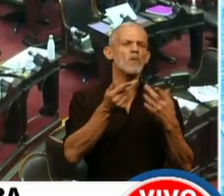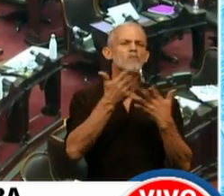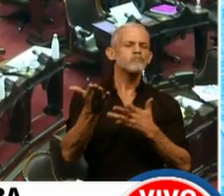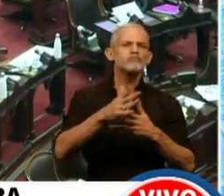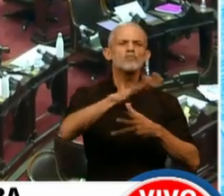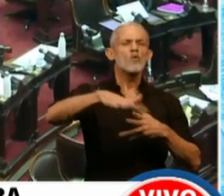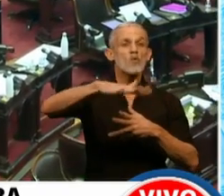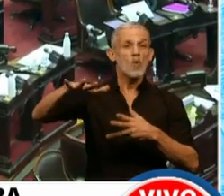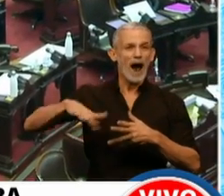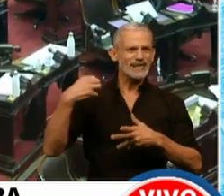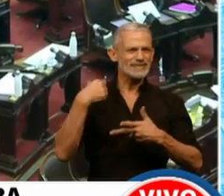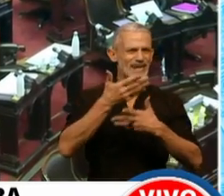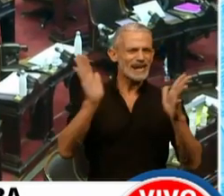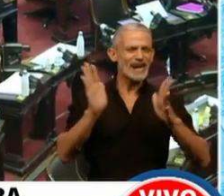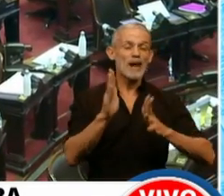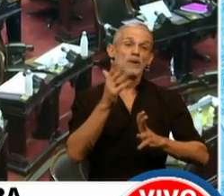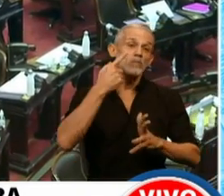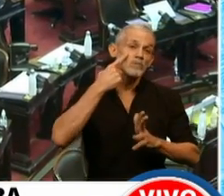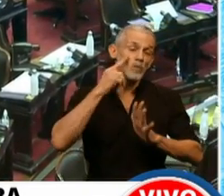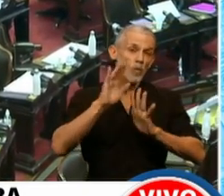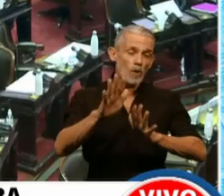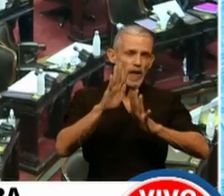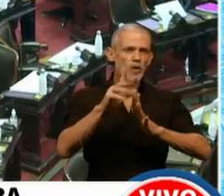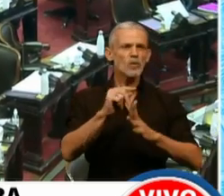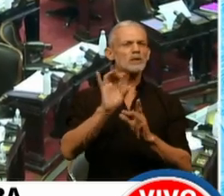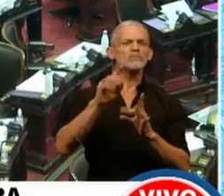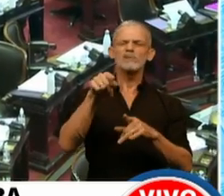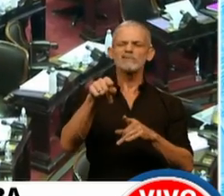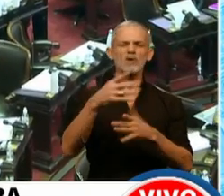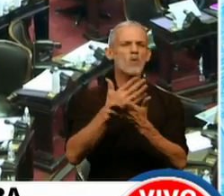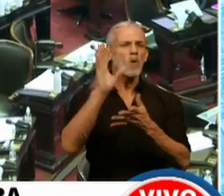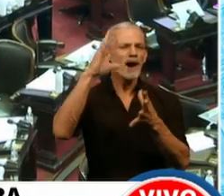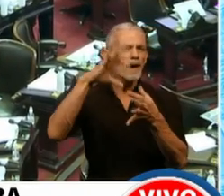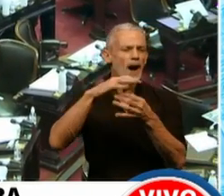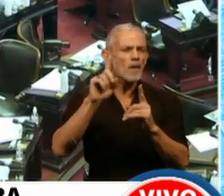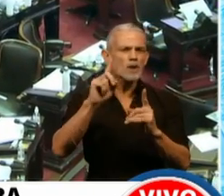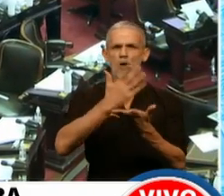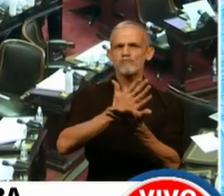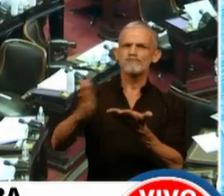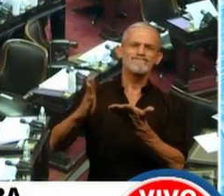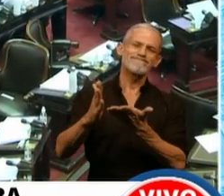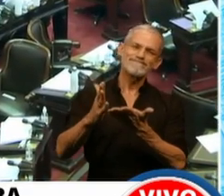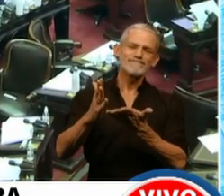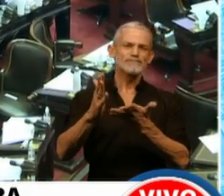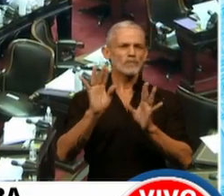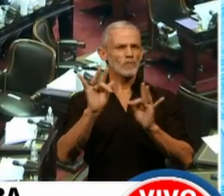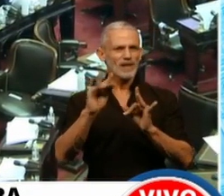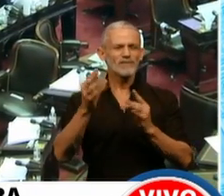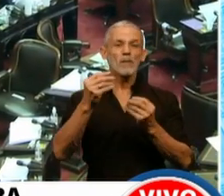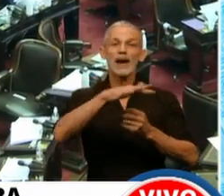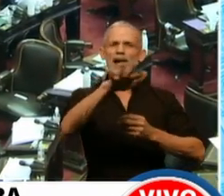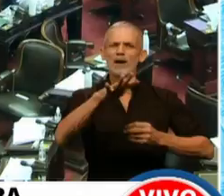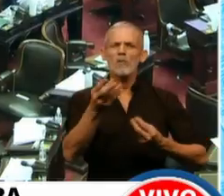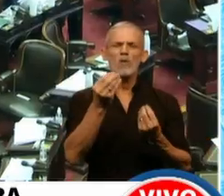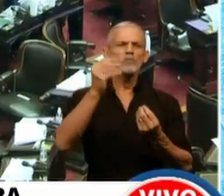habitacionales generales pero no debería considerarse como excluye entre otras referencias específicamente diseñadas para asombrar